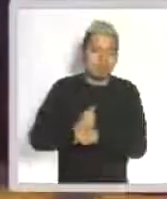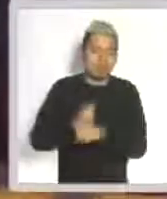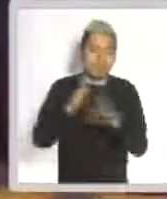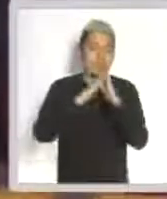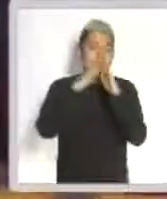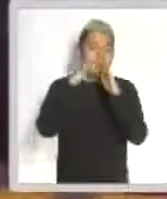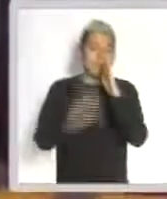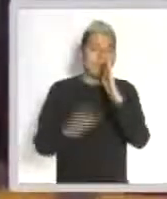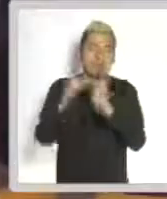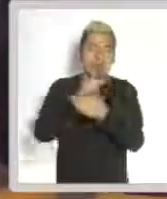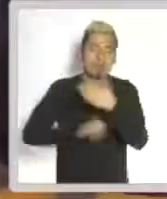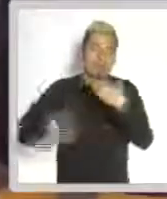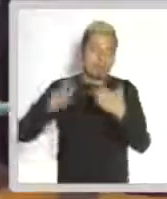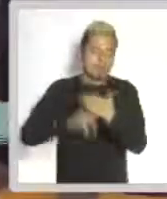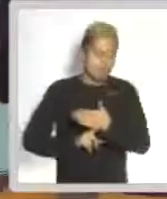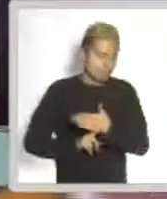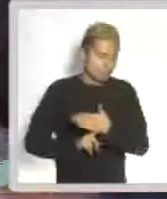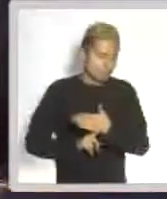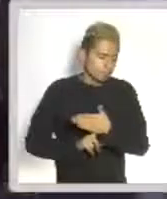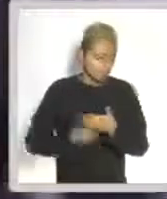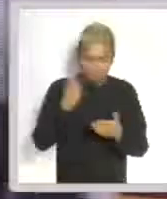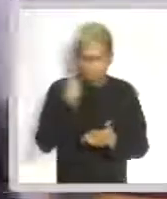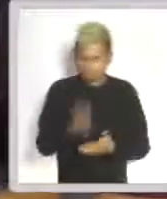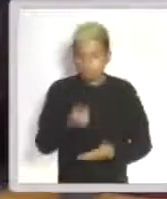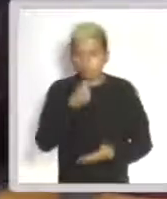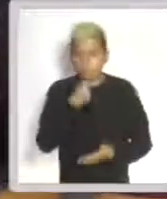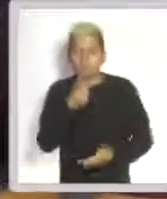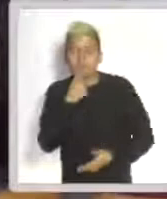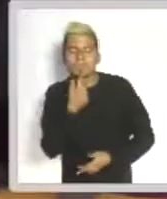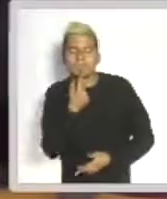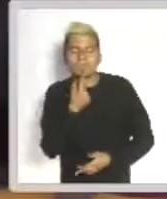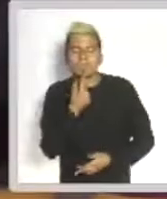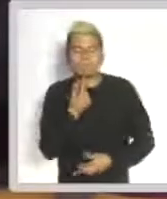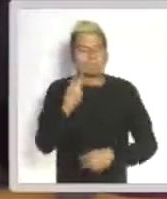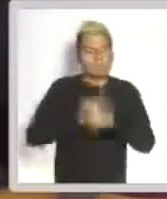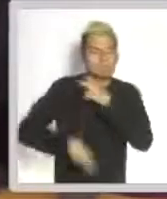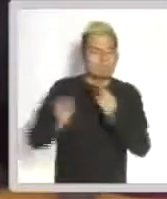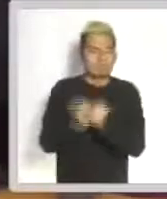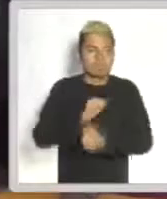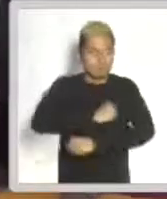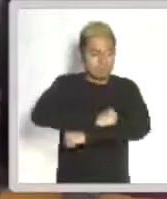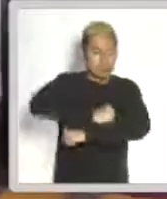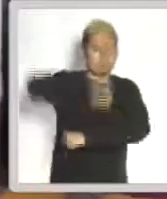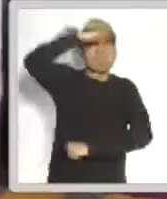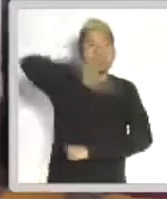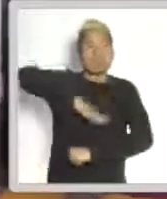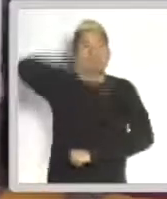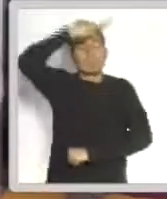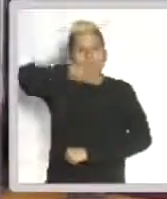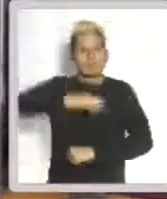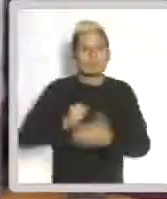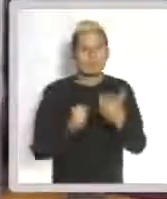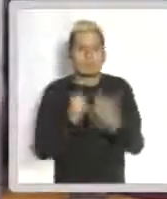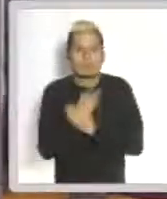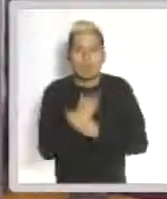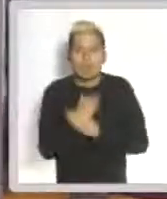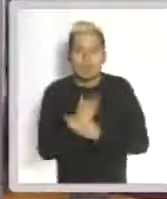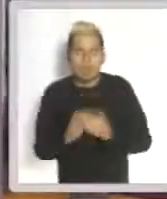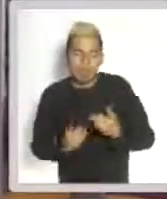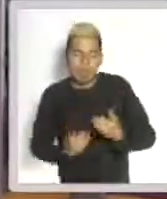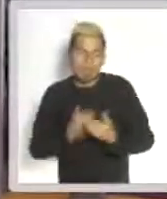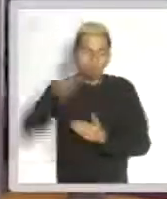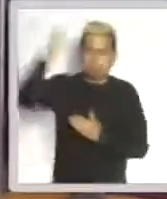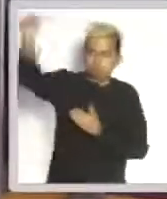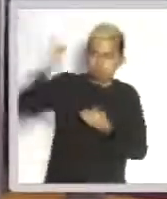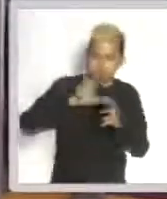únicamente pues al niño que venía con la ventana abierta al momento de la volcadura se sale por la ventana y